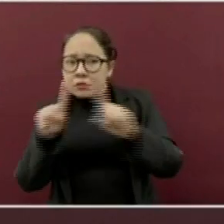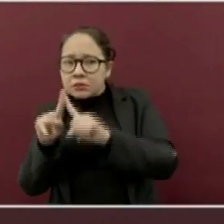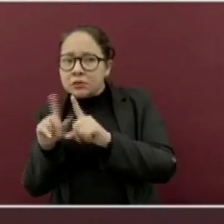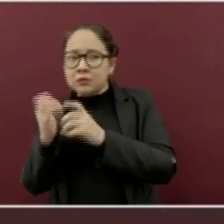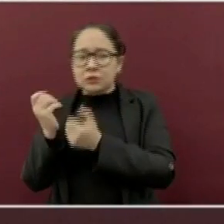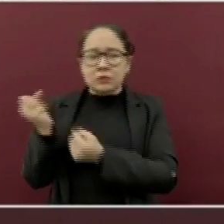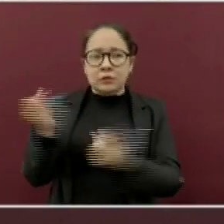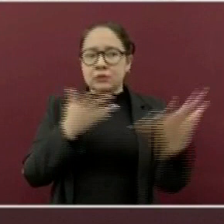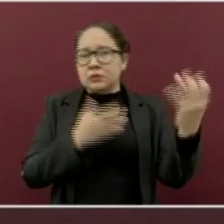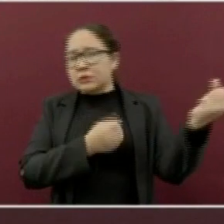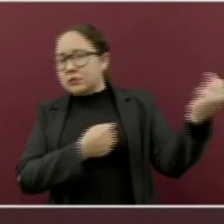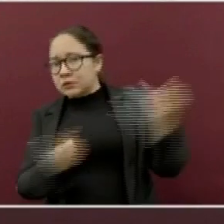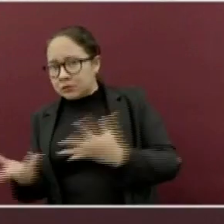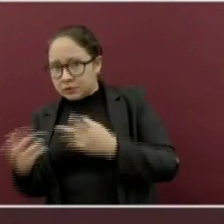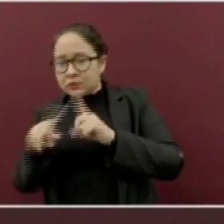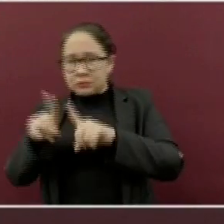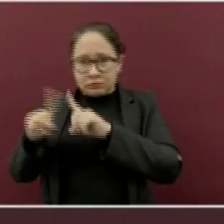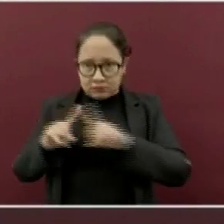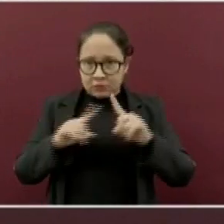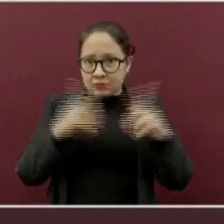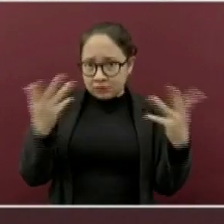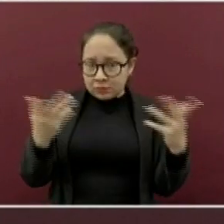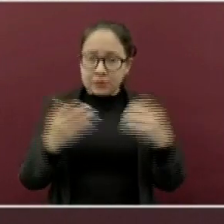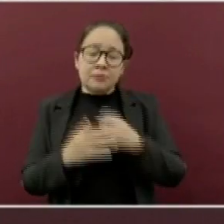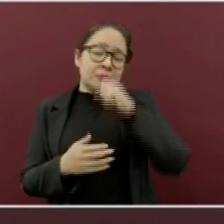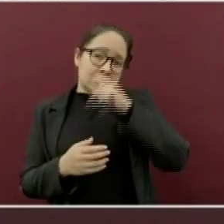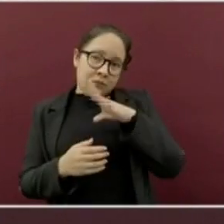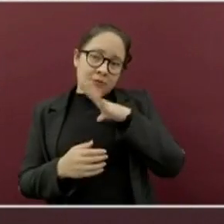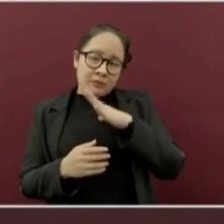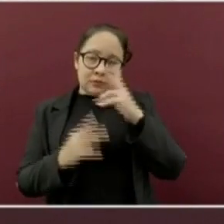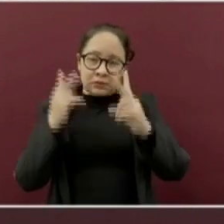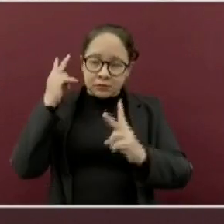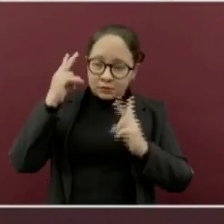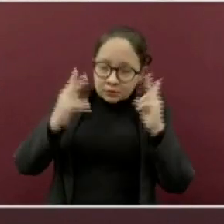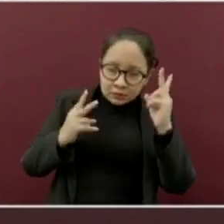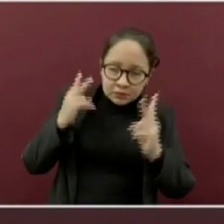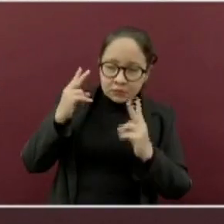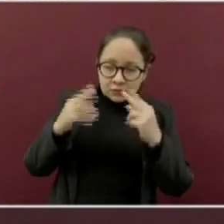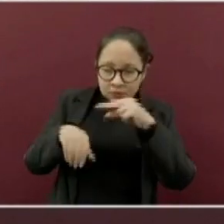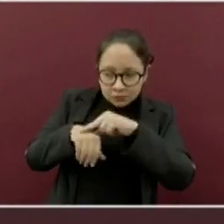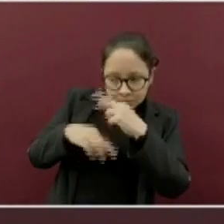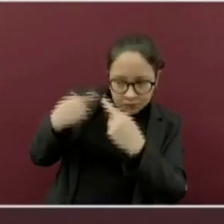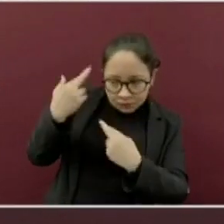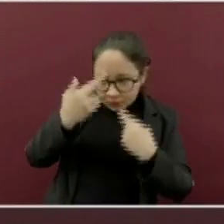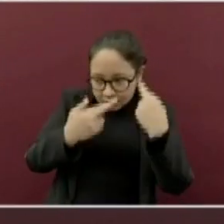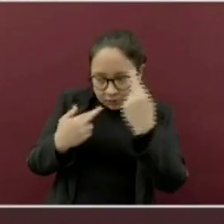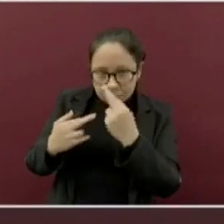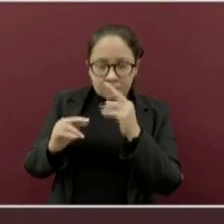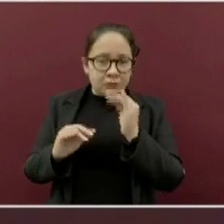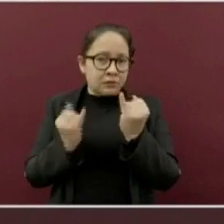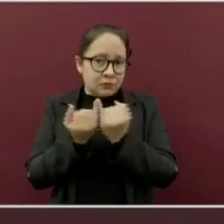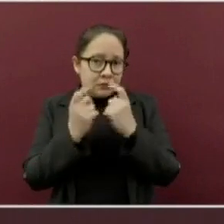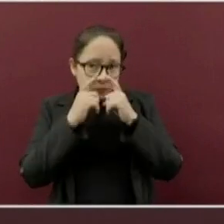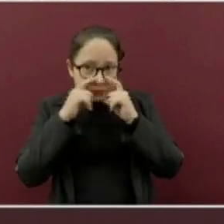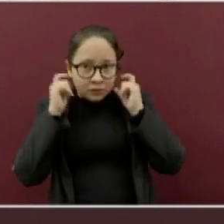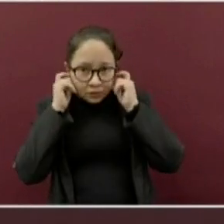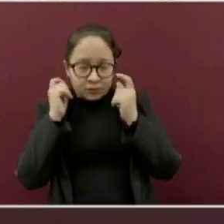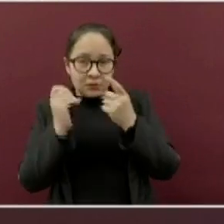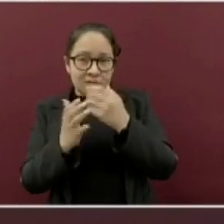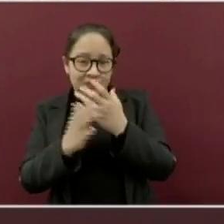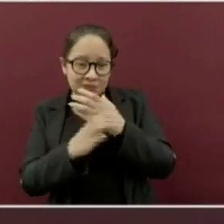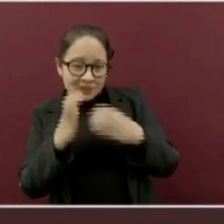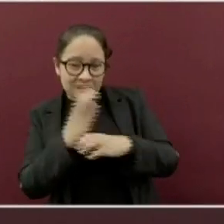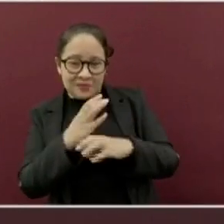desplazamientos hacia o desde la unidad de salud y durante la visita médica. Asimismo, no toquen superficies con las manos y